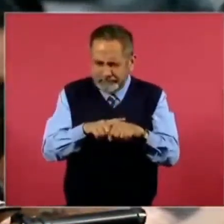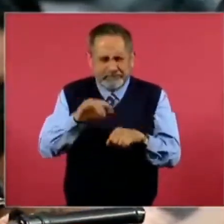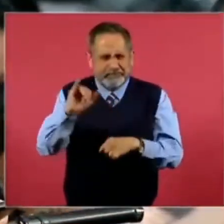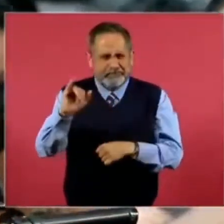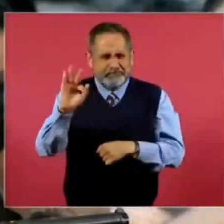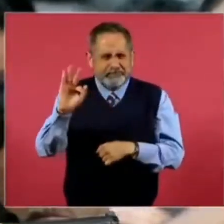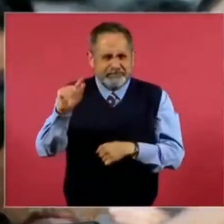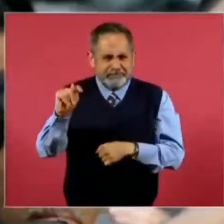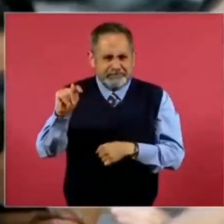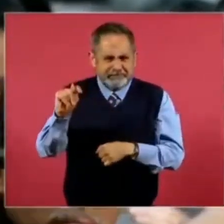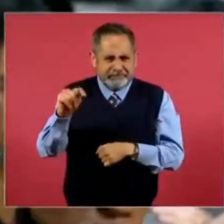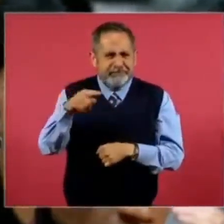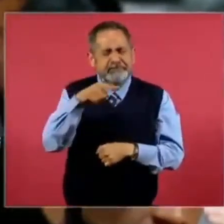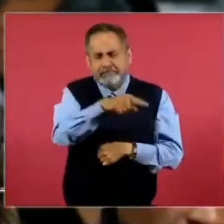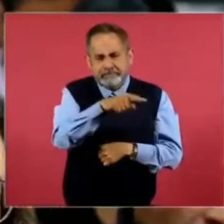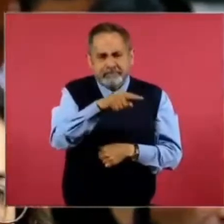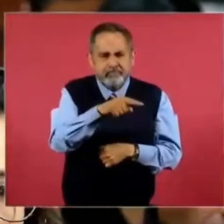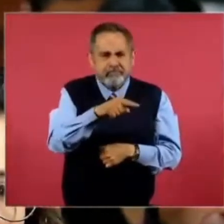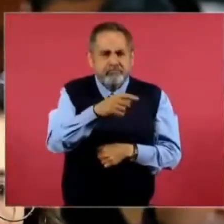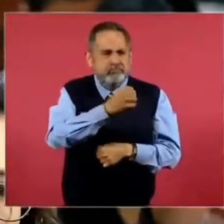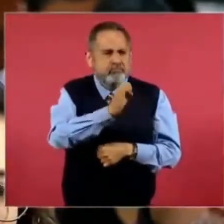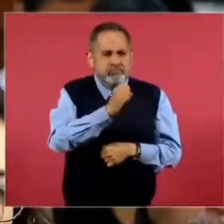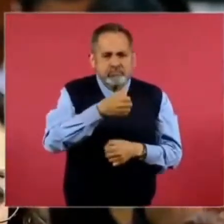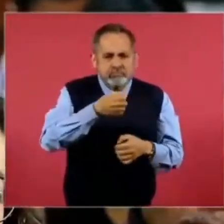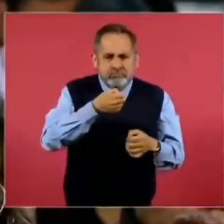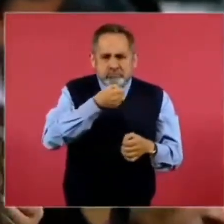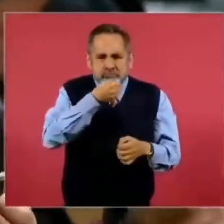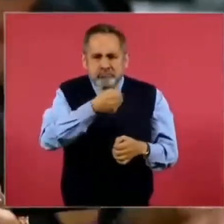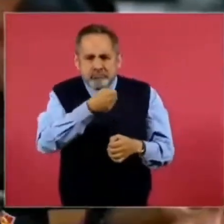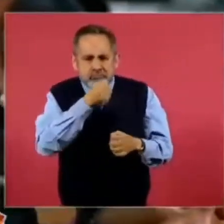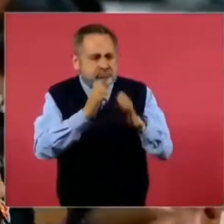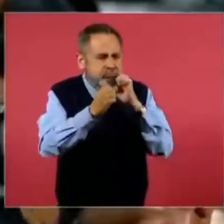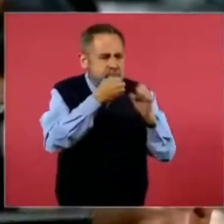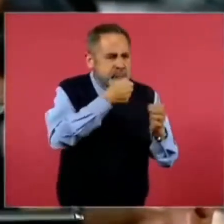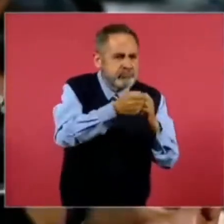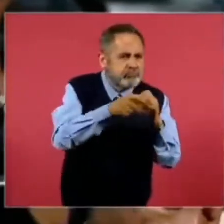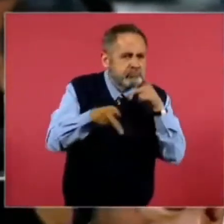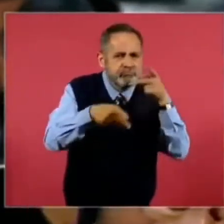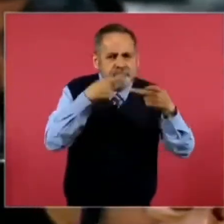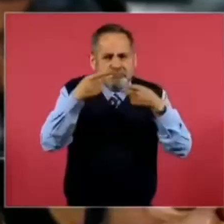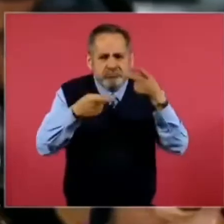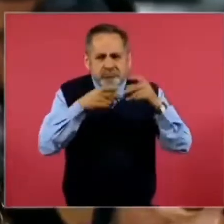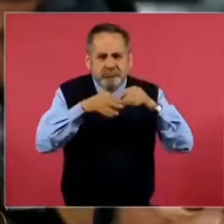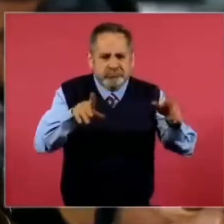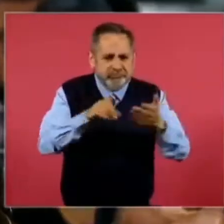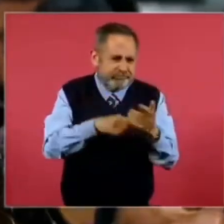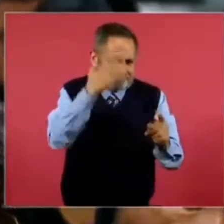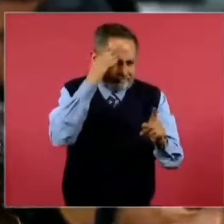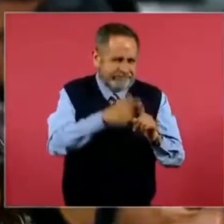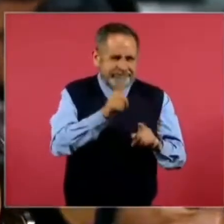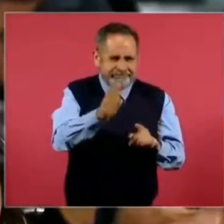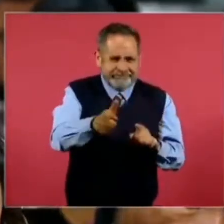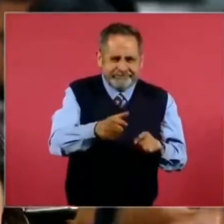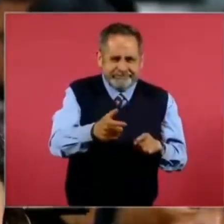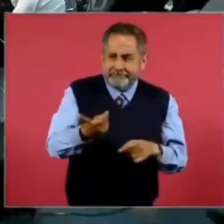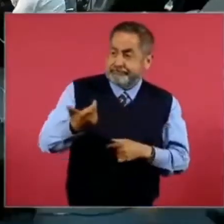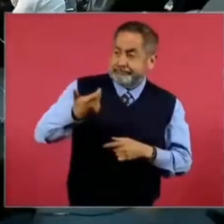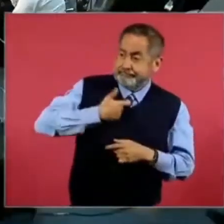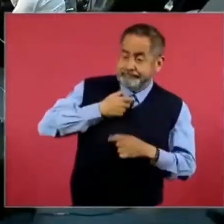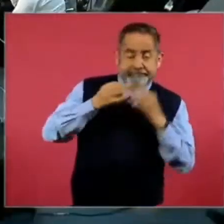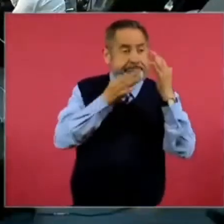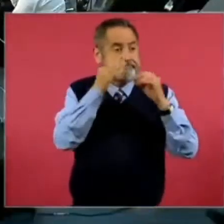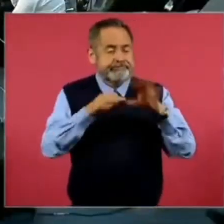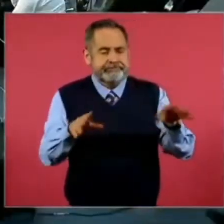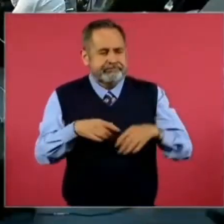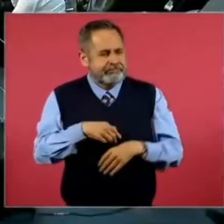Telecomunicaciones, el IFETEL, está dando entrevistas a medios, porque ya ve que pagan esas entrevistas,